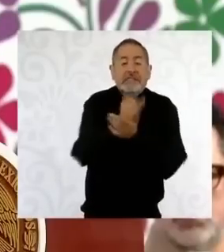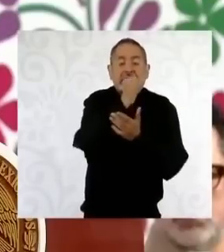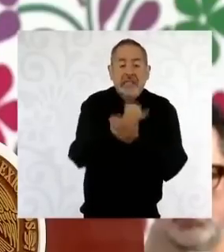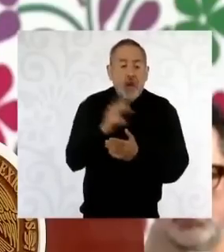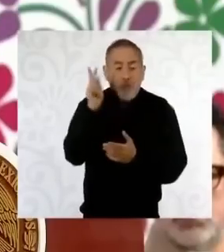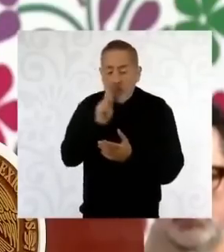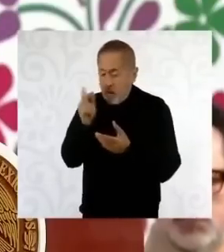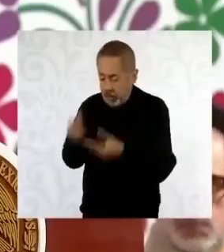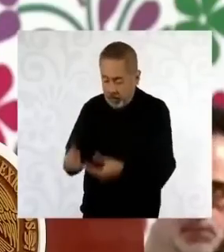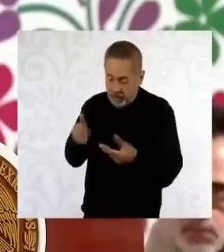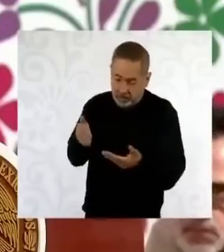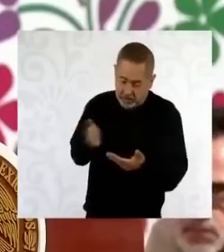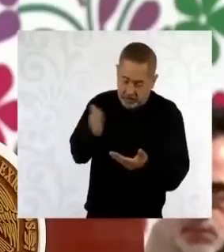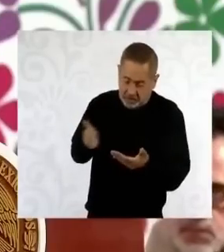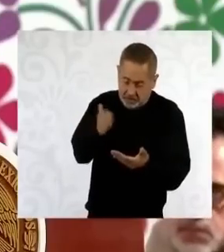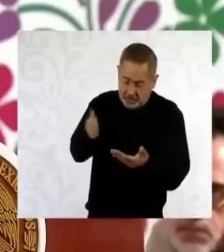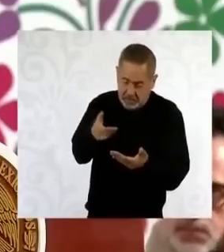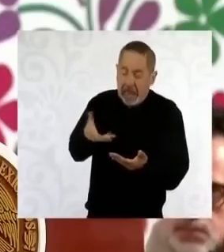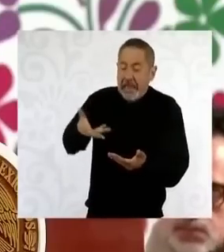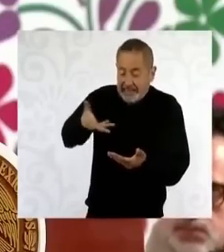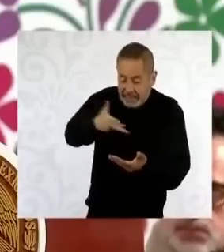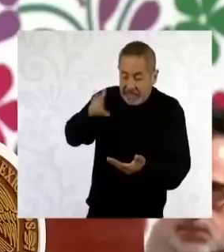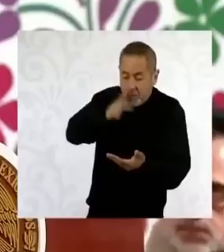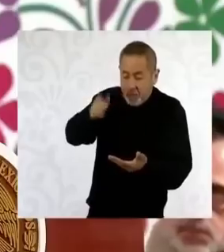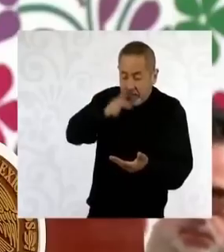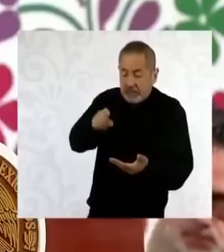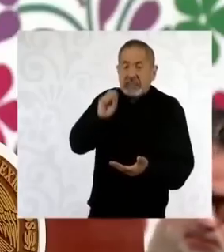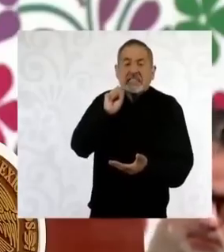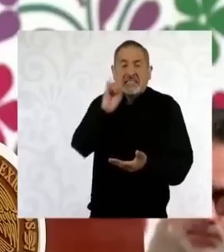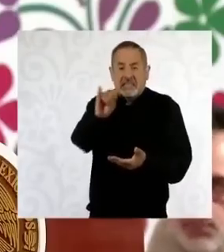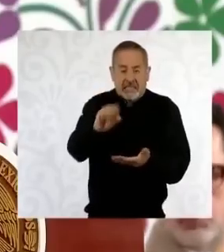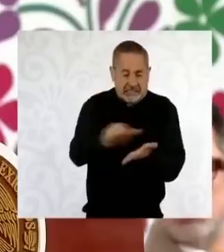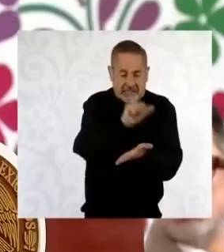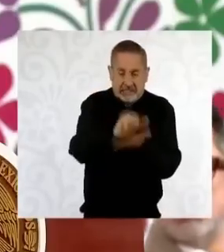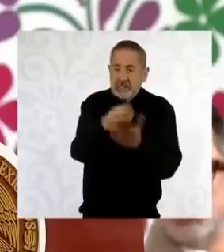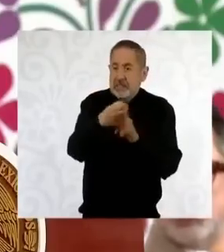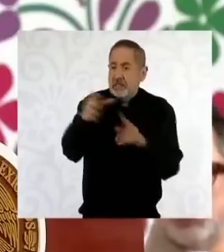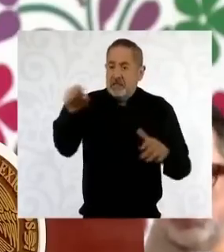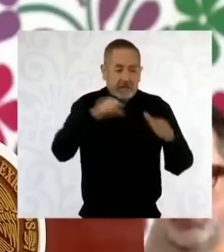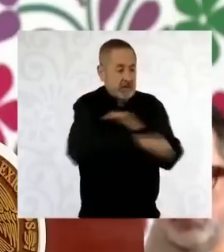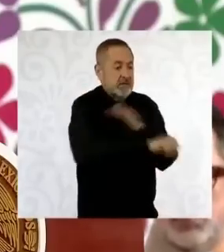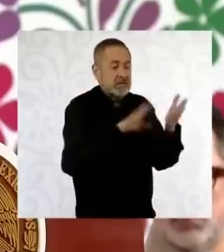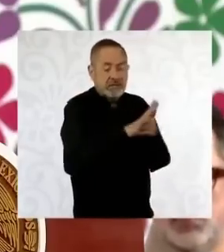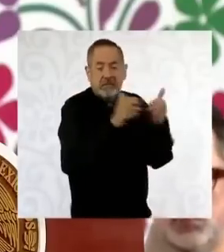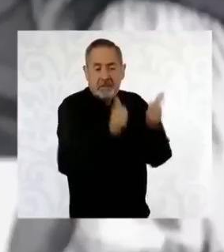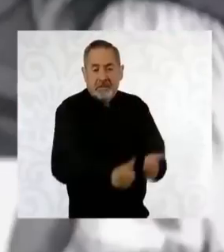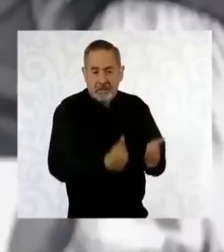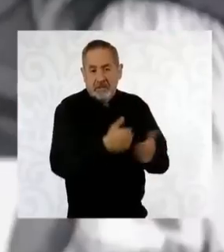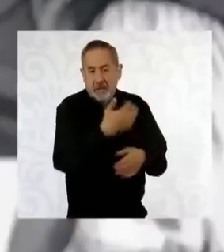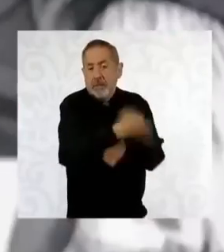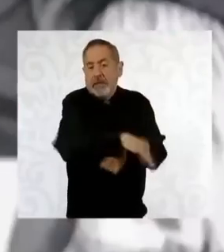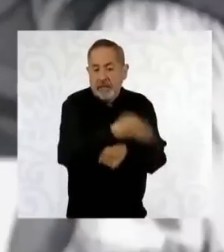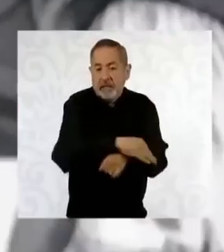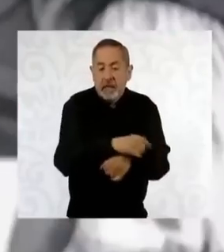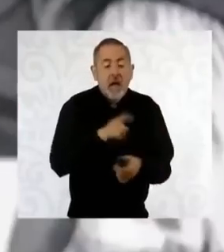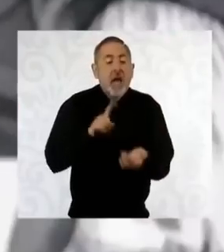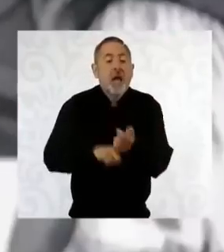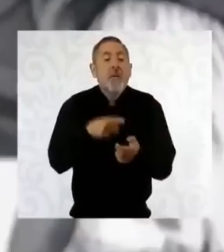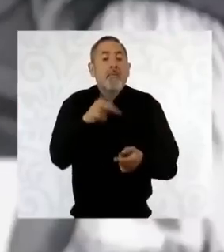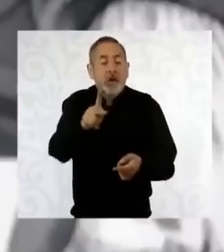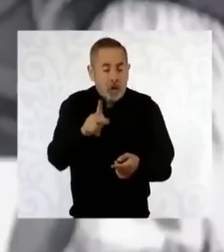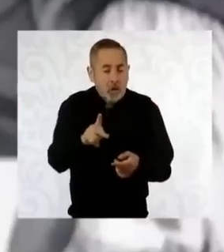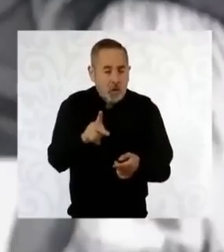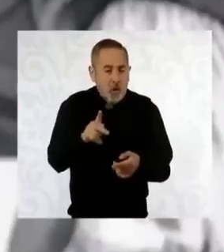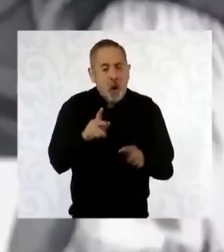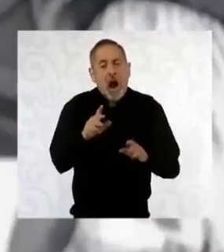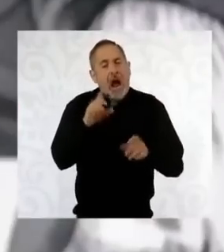si lo lleva en prisión o no. Es a criterio del juez. Pero hay ciertos